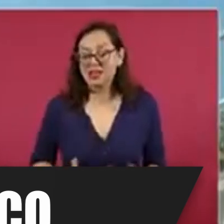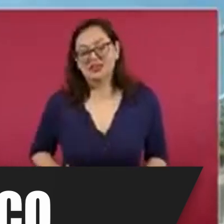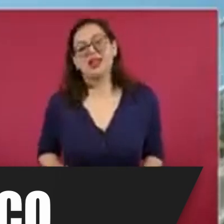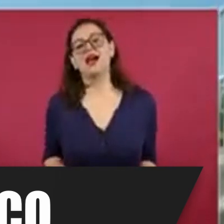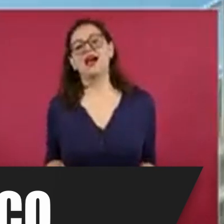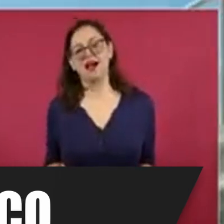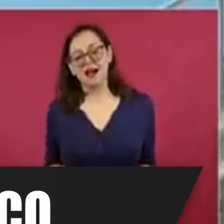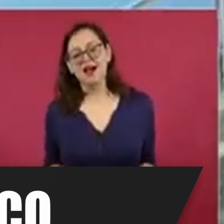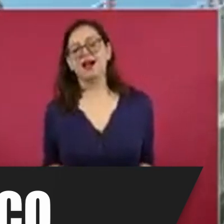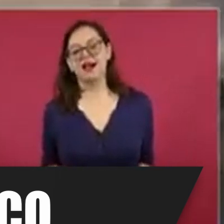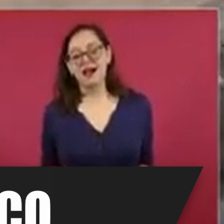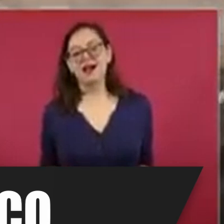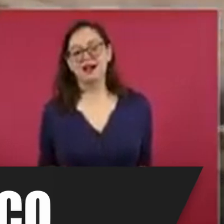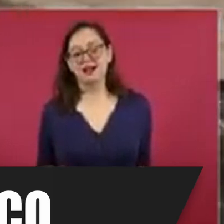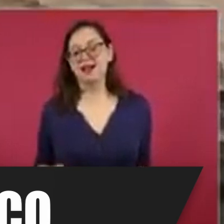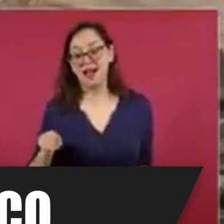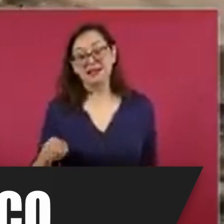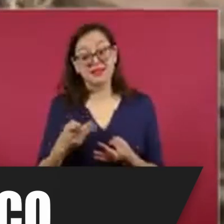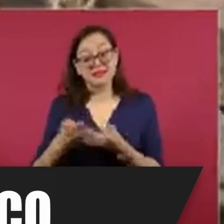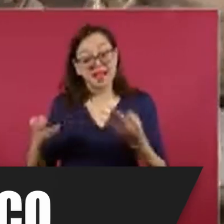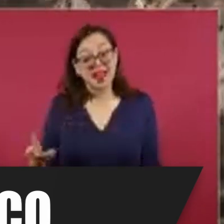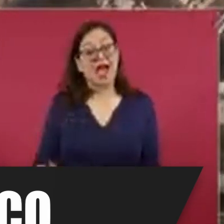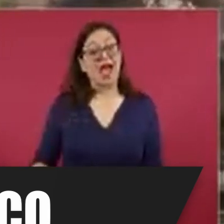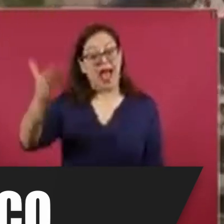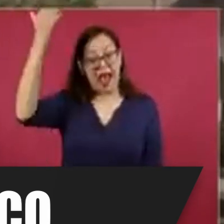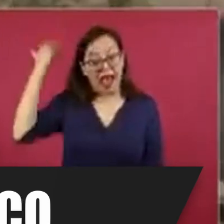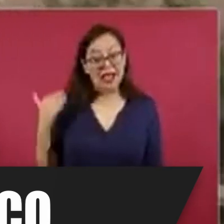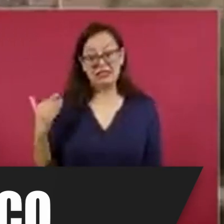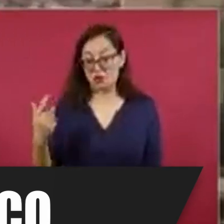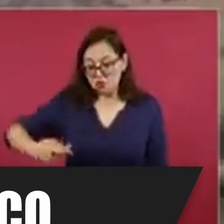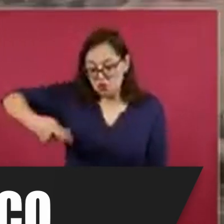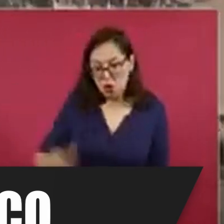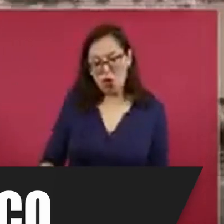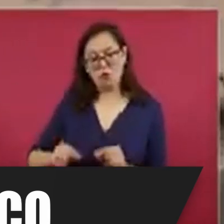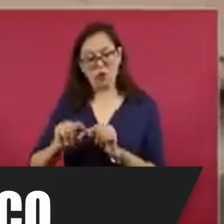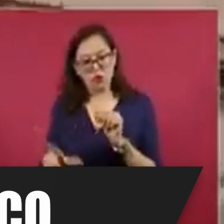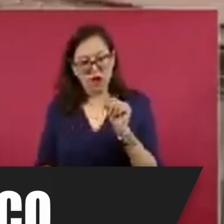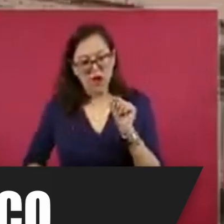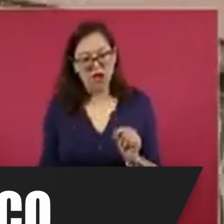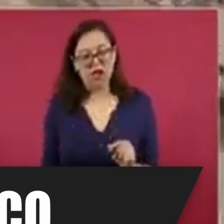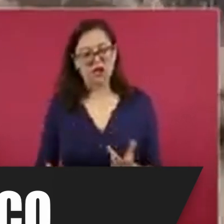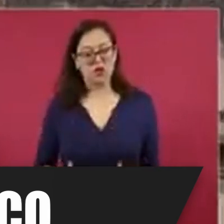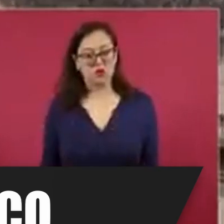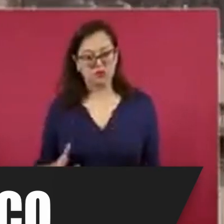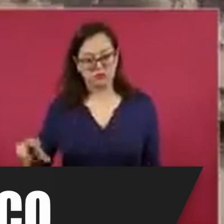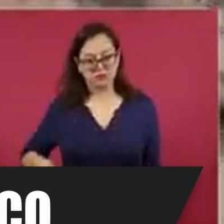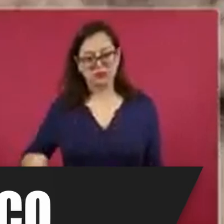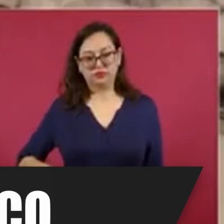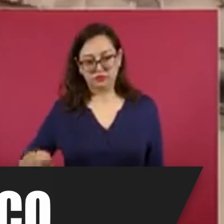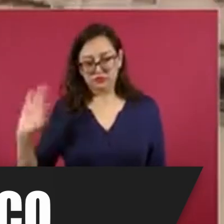resulta que era nacional, había hasta un fideicomiso del gobierno